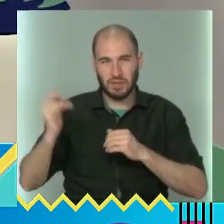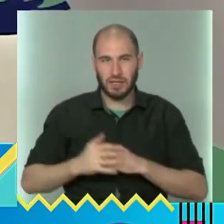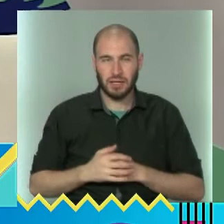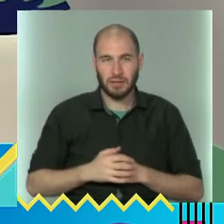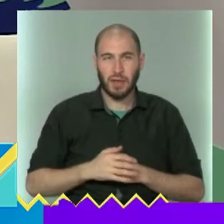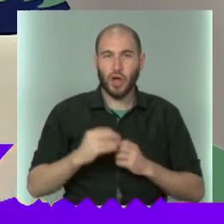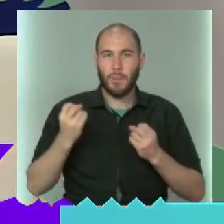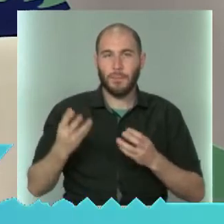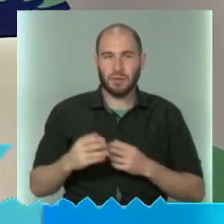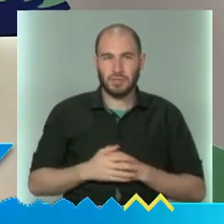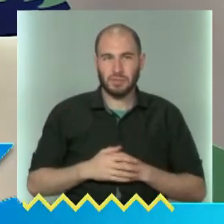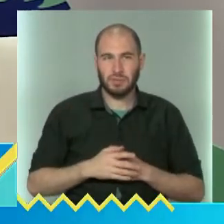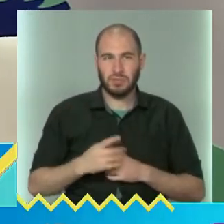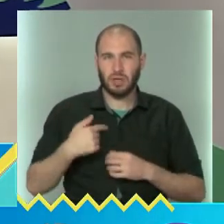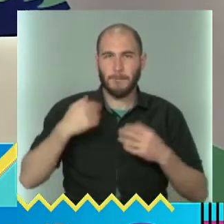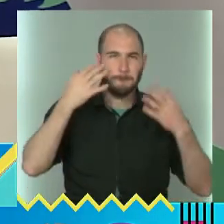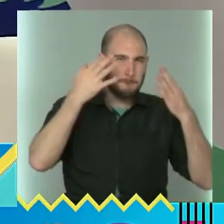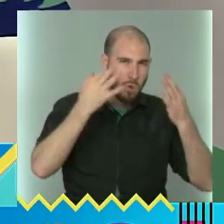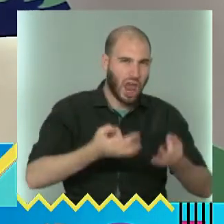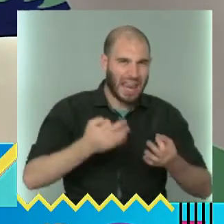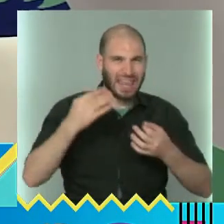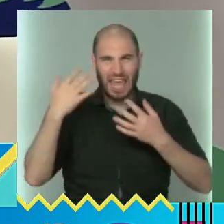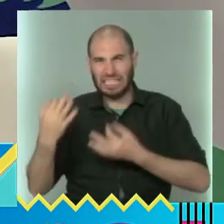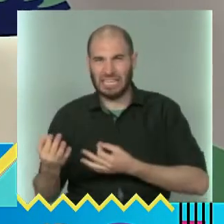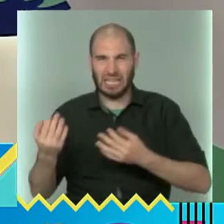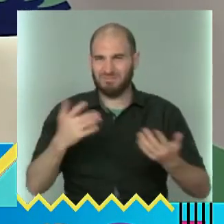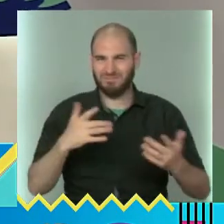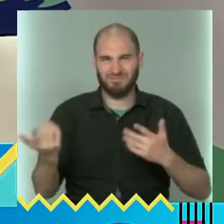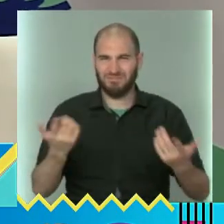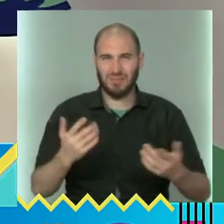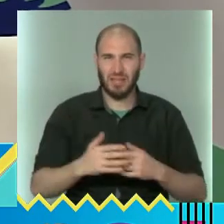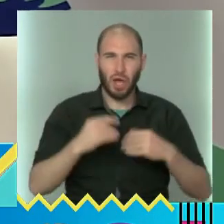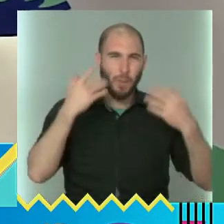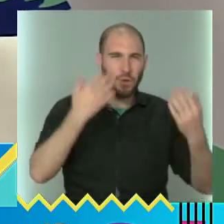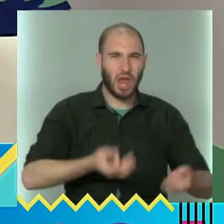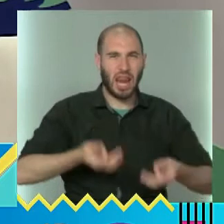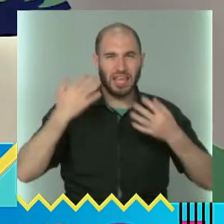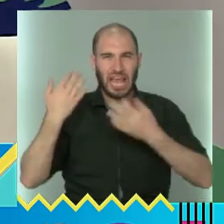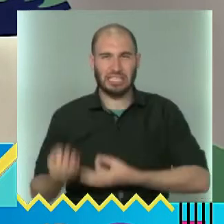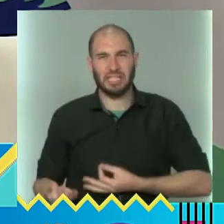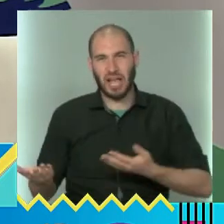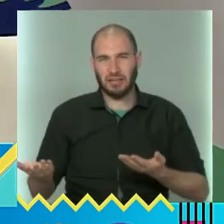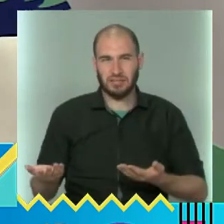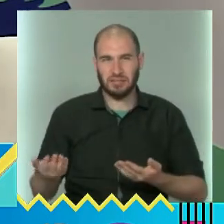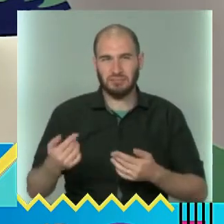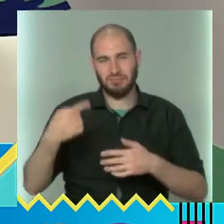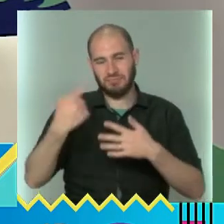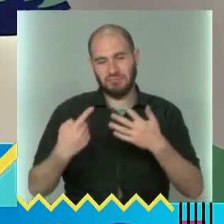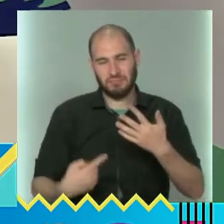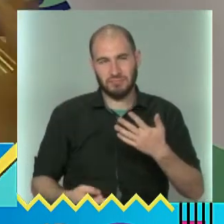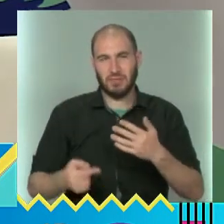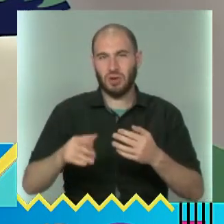Porque creo que no hablamos de moral y ética en el coaching. Tendríamos que hablar de moral y ética en un montón